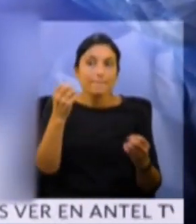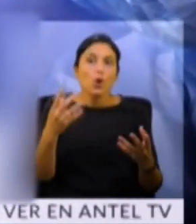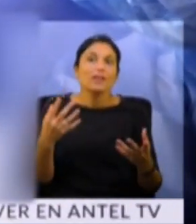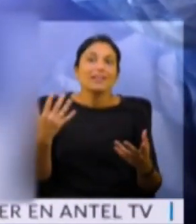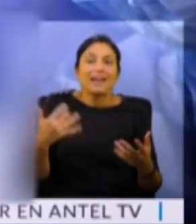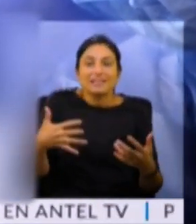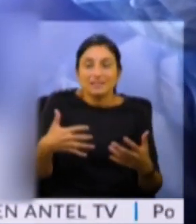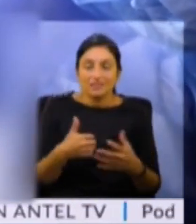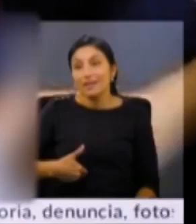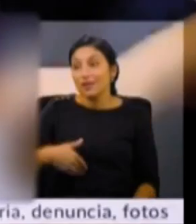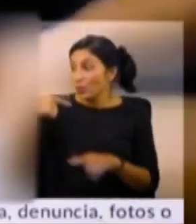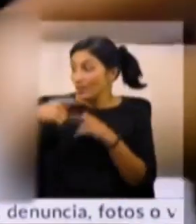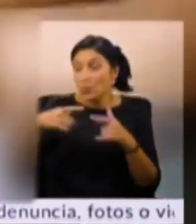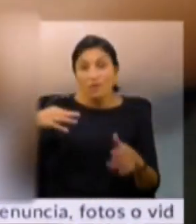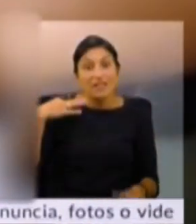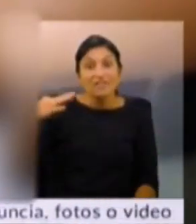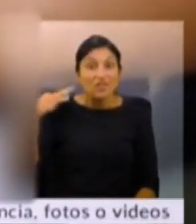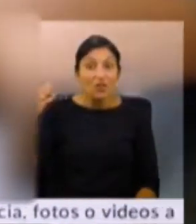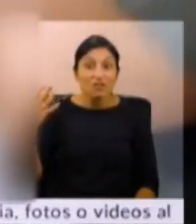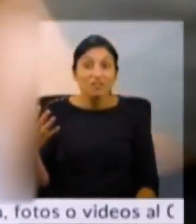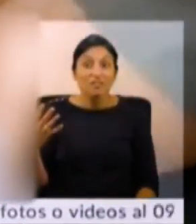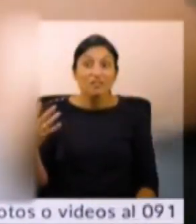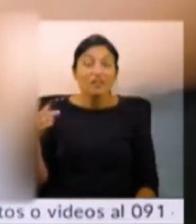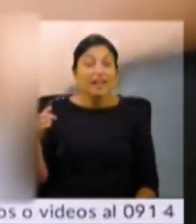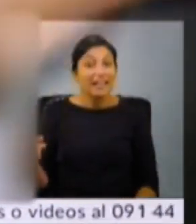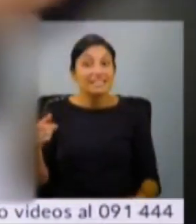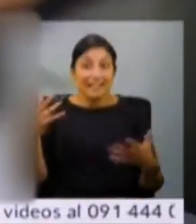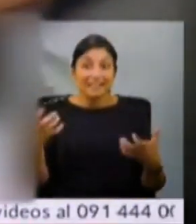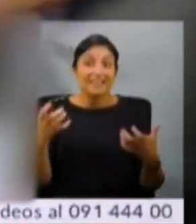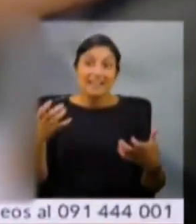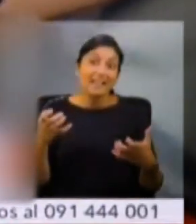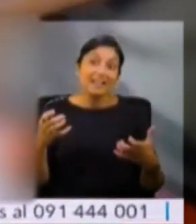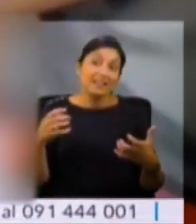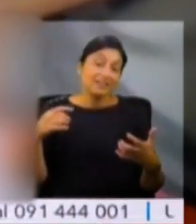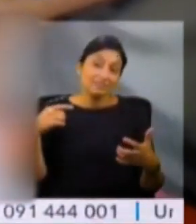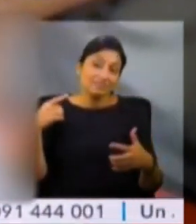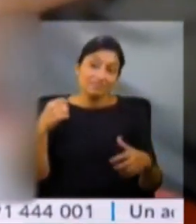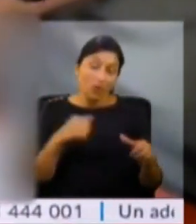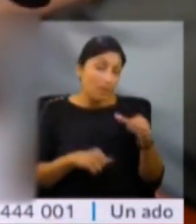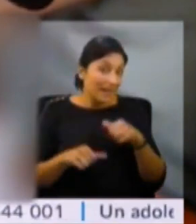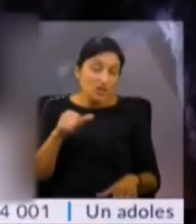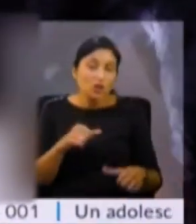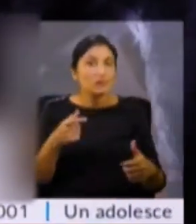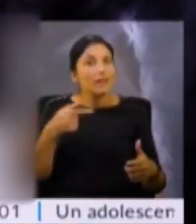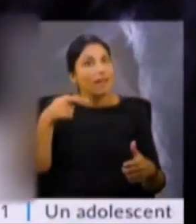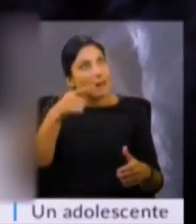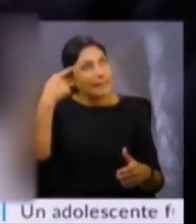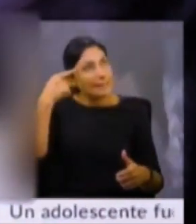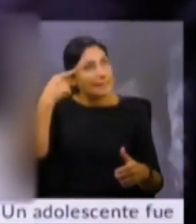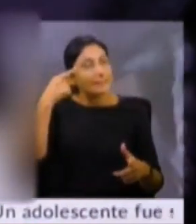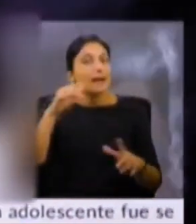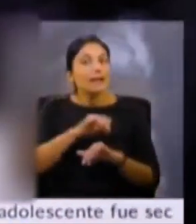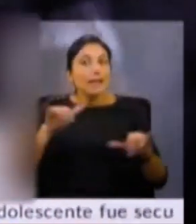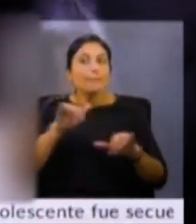técnica quirúrgica fue similar a la utilizada en personas, adaptarse a las particularidades anatómicas del animal requirió un trabajo previo